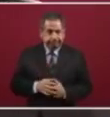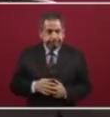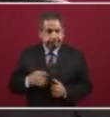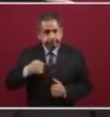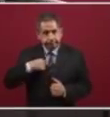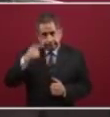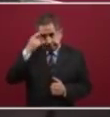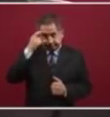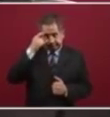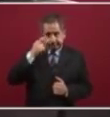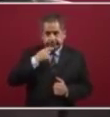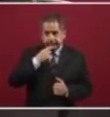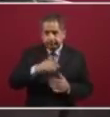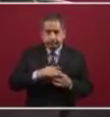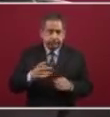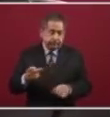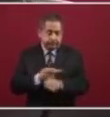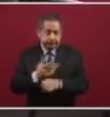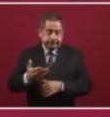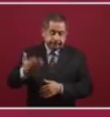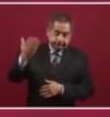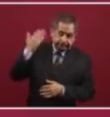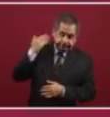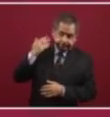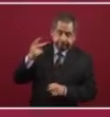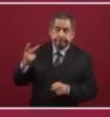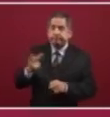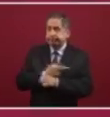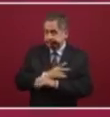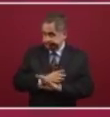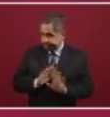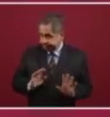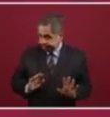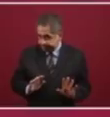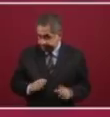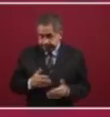hablando del pasado, porque